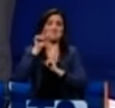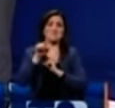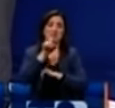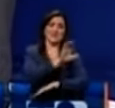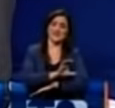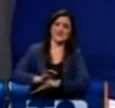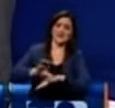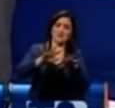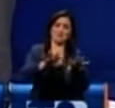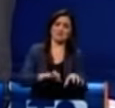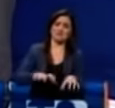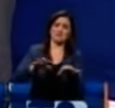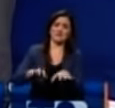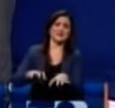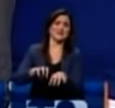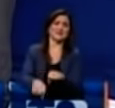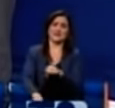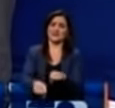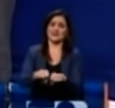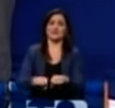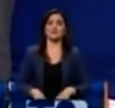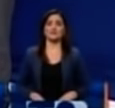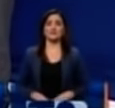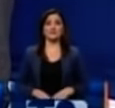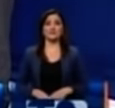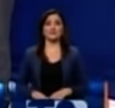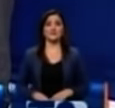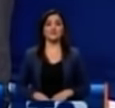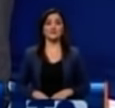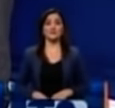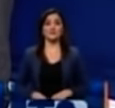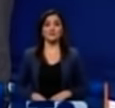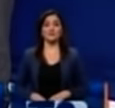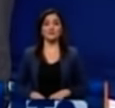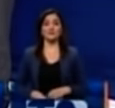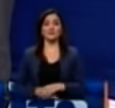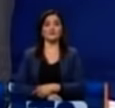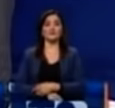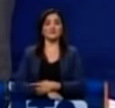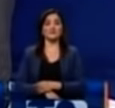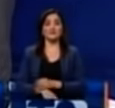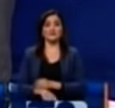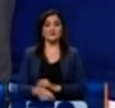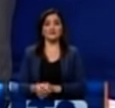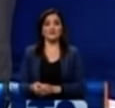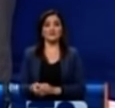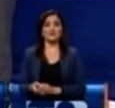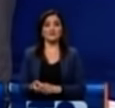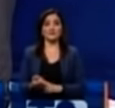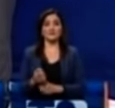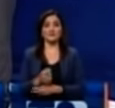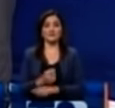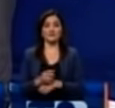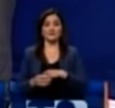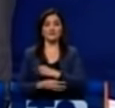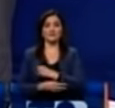hectáreas de cultivo perdidas. Es lo que deja hasta el momento las lluvias en la provincia de Manabí. Del fuerte invierno se desprenden